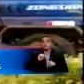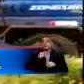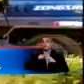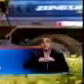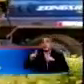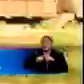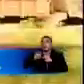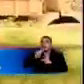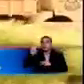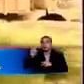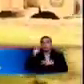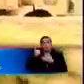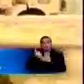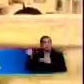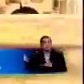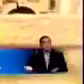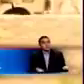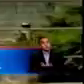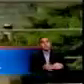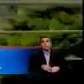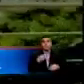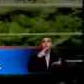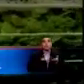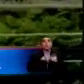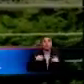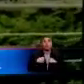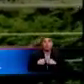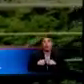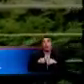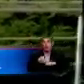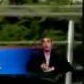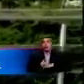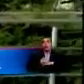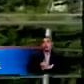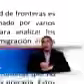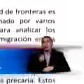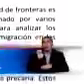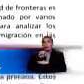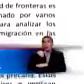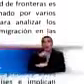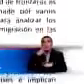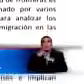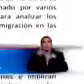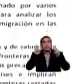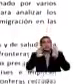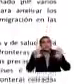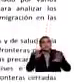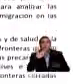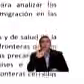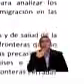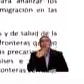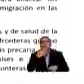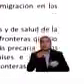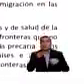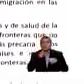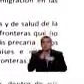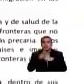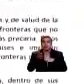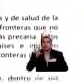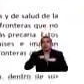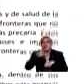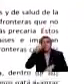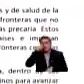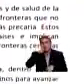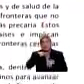fronteras de Colombia y Perú. El comunicado emitido después de que las autoridades ecuatorianas abordaran el tema dice que trataron sobre la mesa la